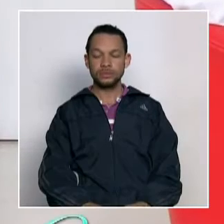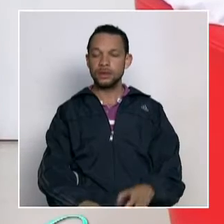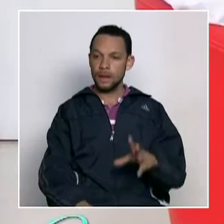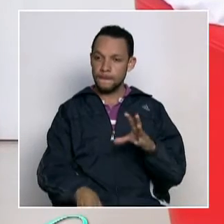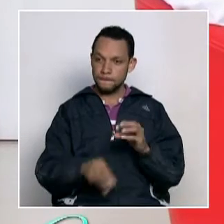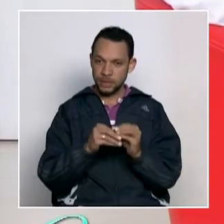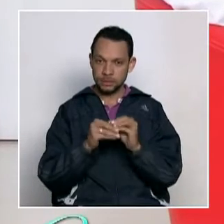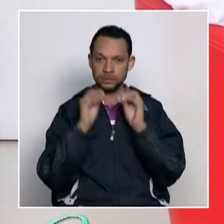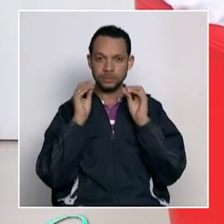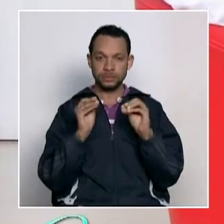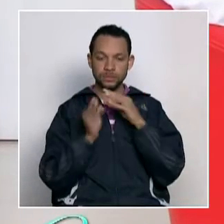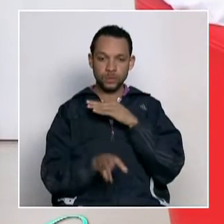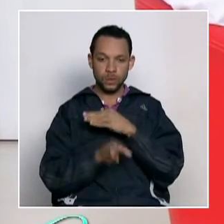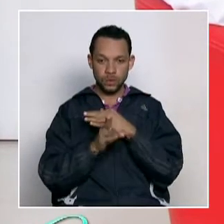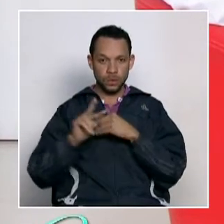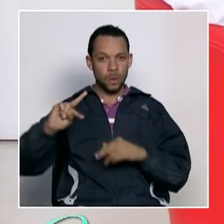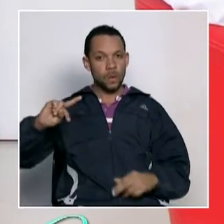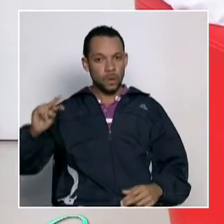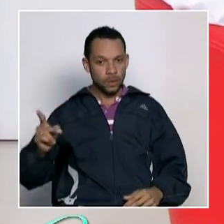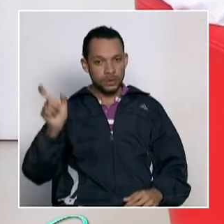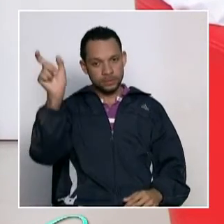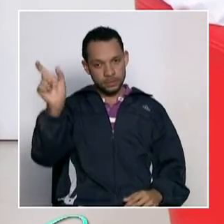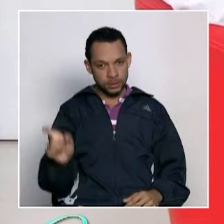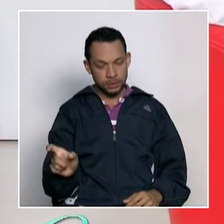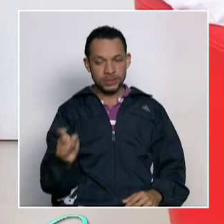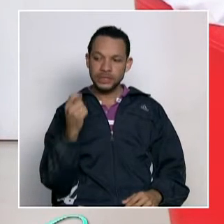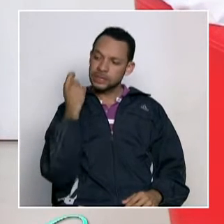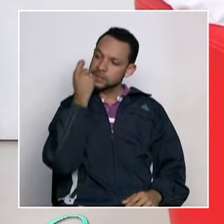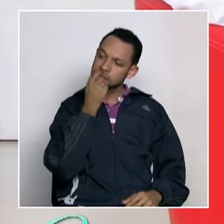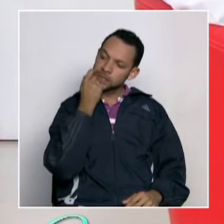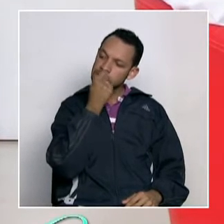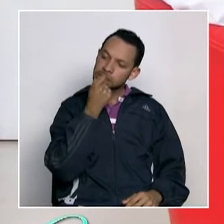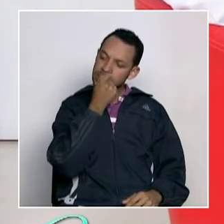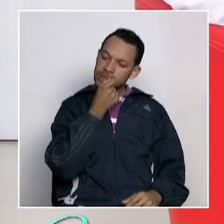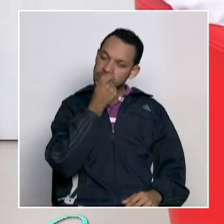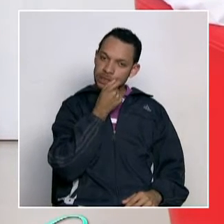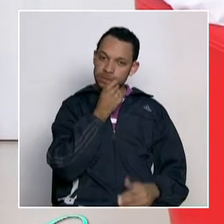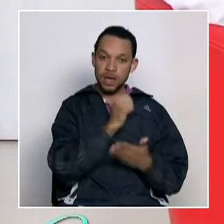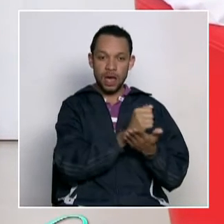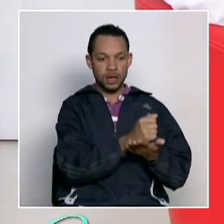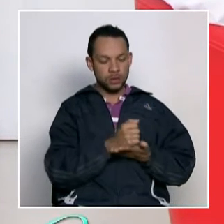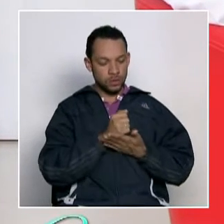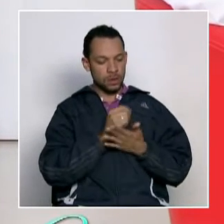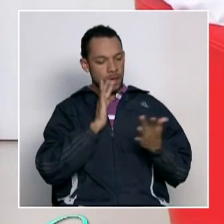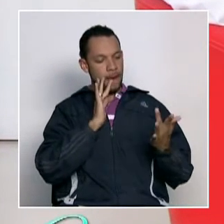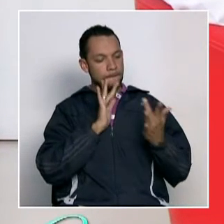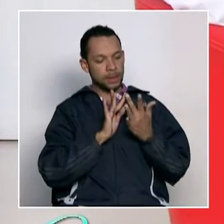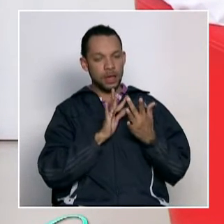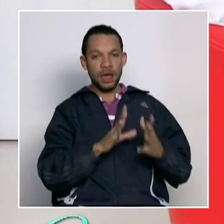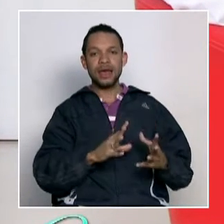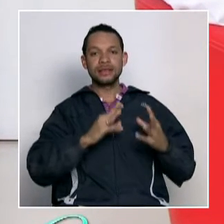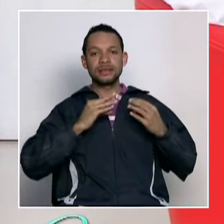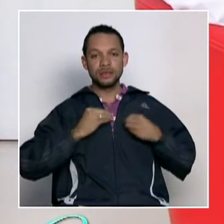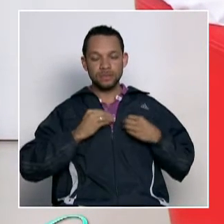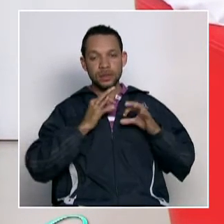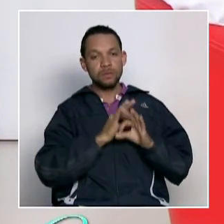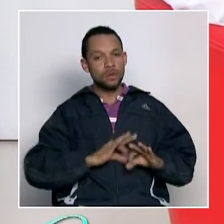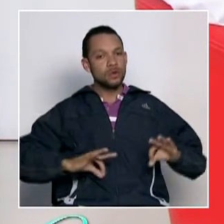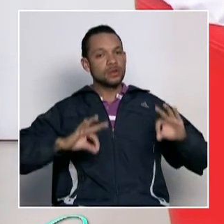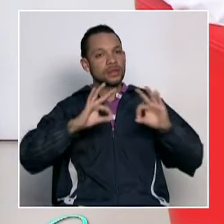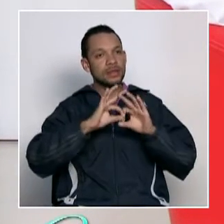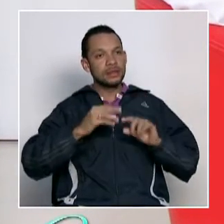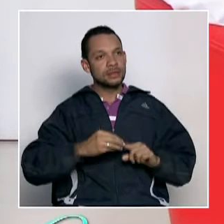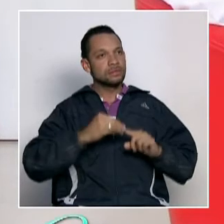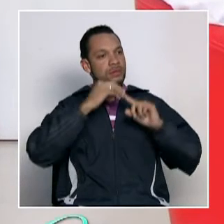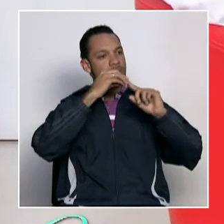Vamos a continuar con otros casos clínicos de la odontología neurofocal, entendiendo esta como una especialidad